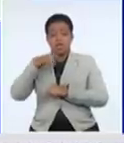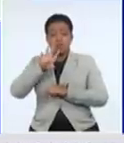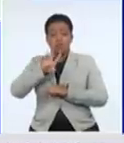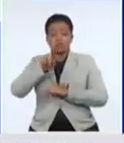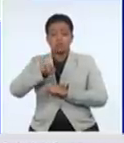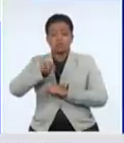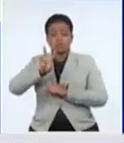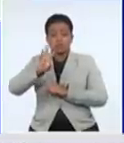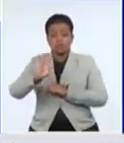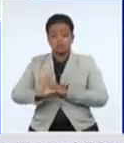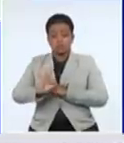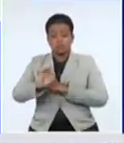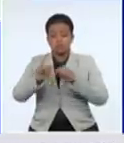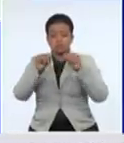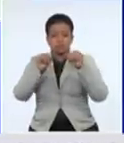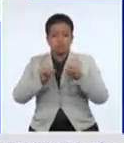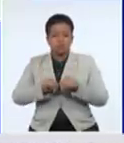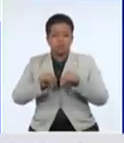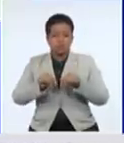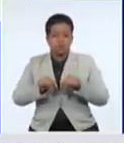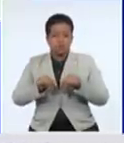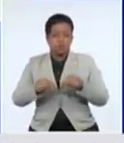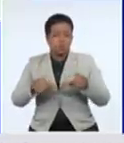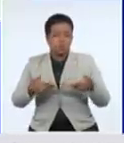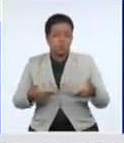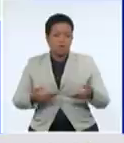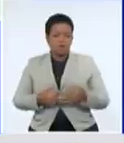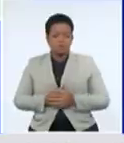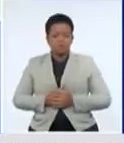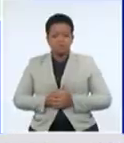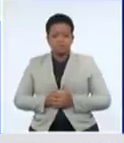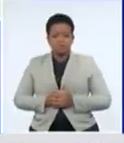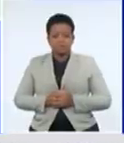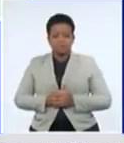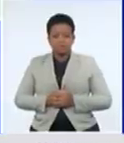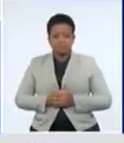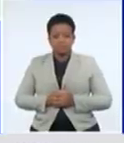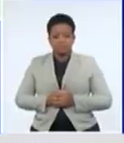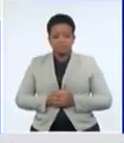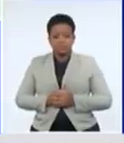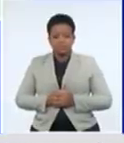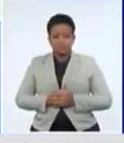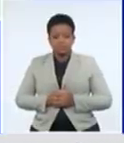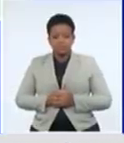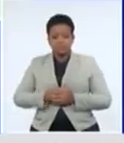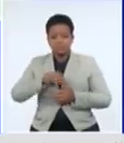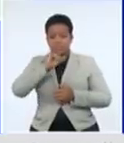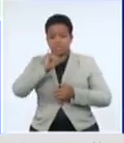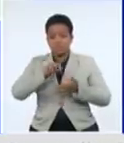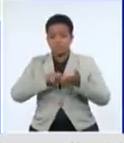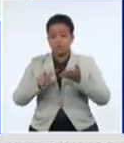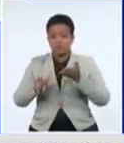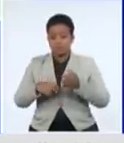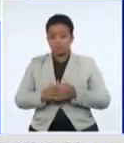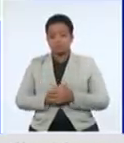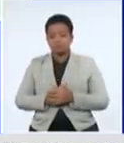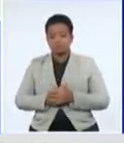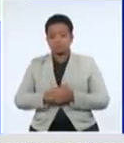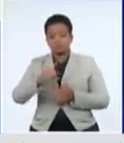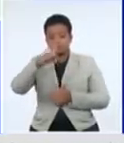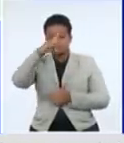4,3%, muy inferior al día anterior que había sido 5, 6 provincias: Santi Espíritus,